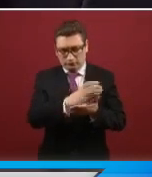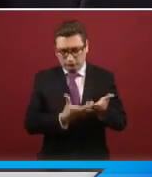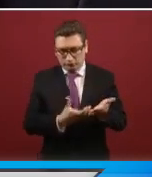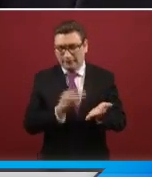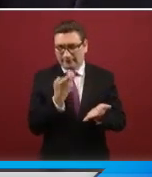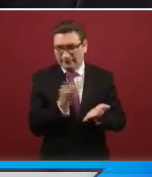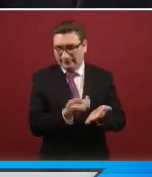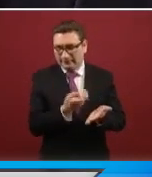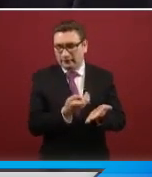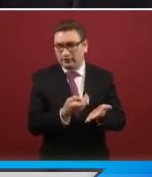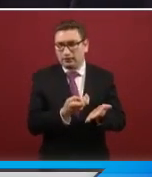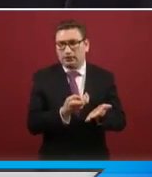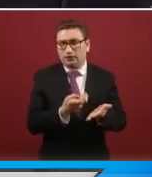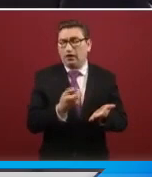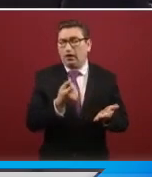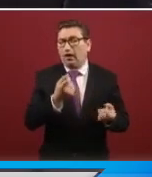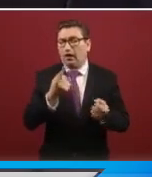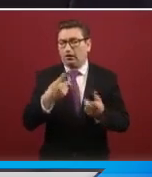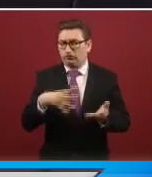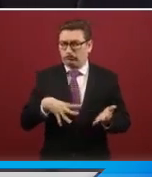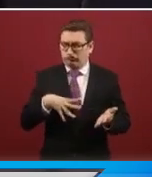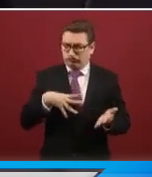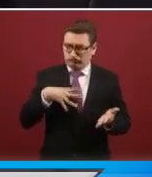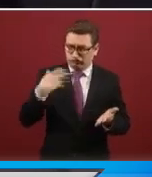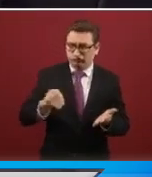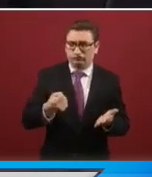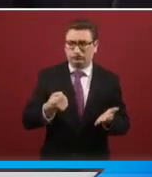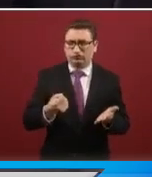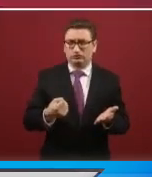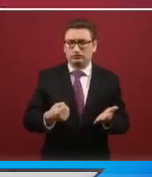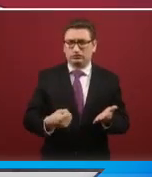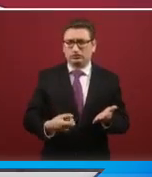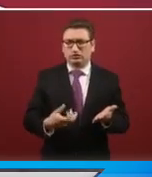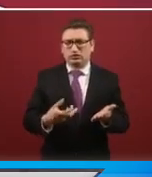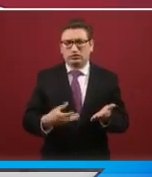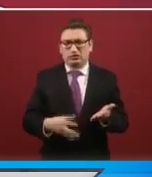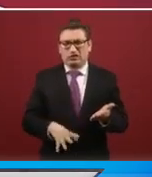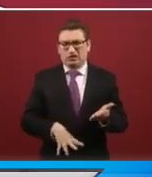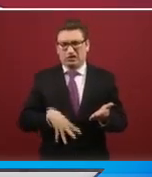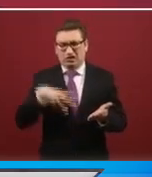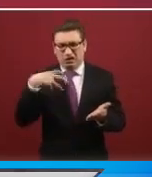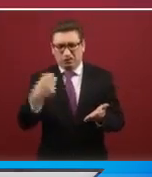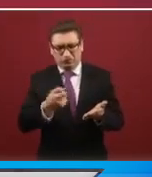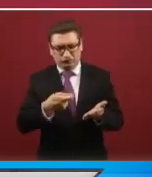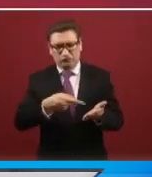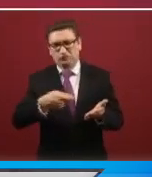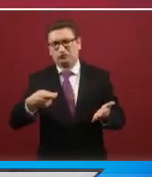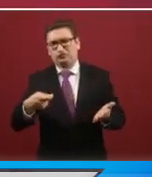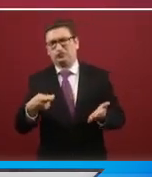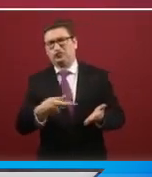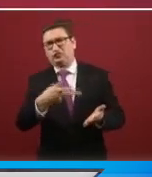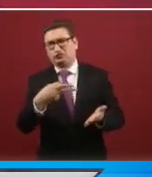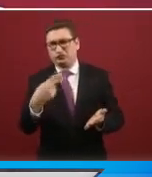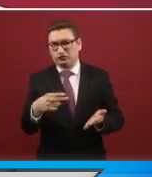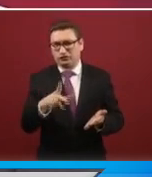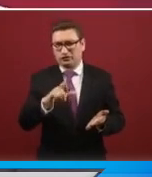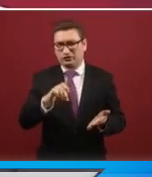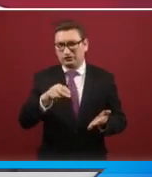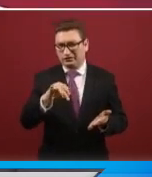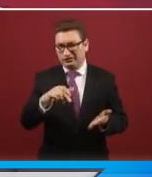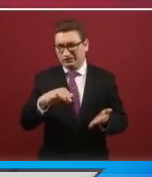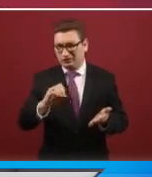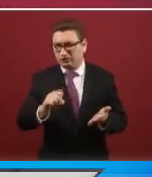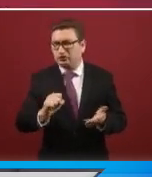eran abusivos. Yo les llamé contratos leoninos. Embajador canadiense